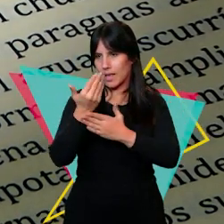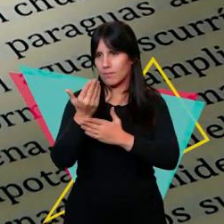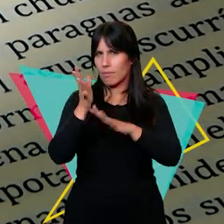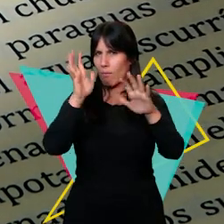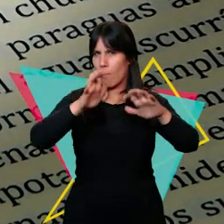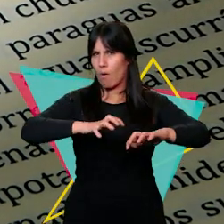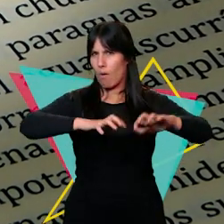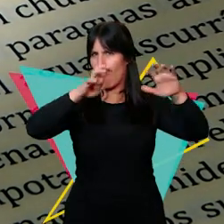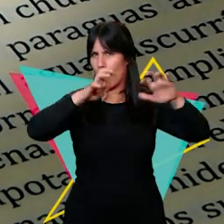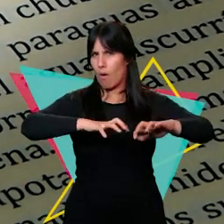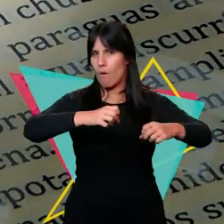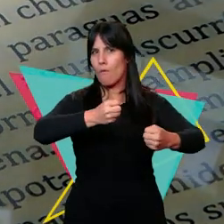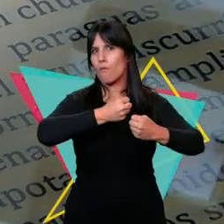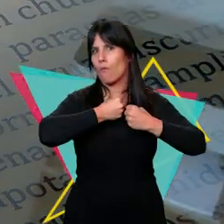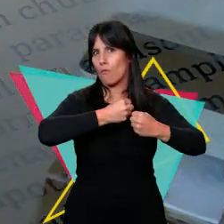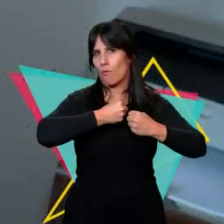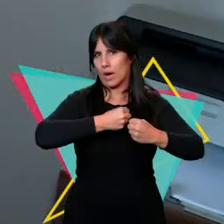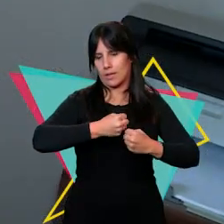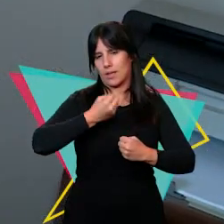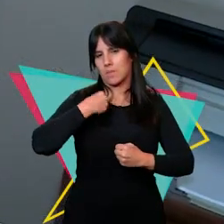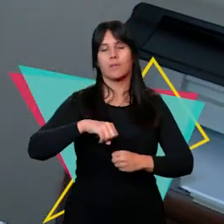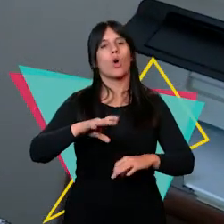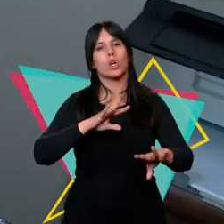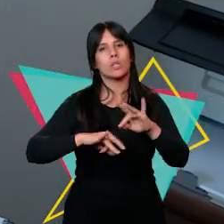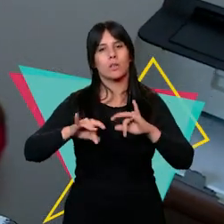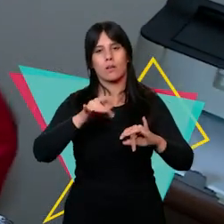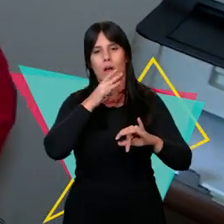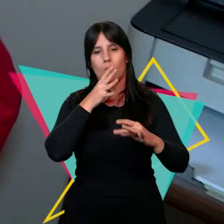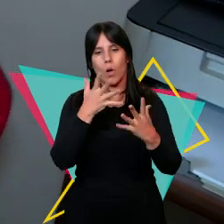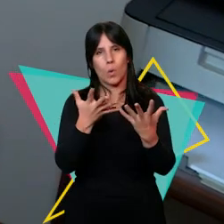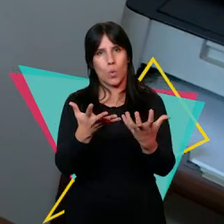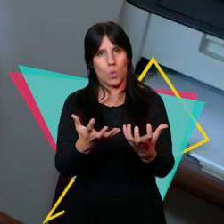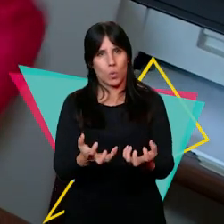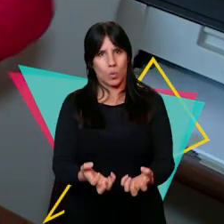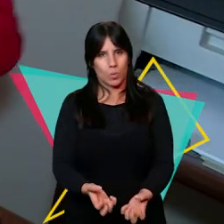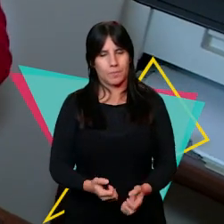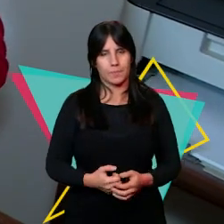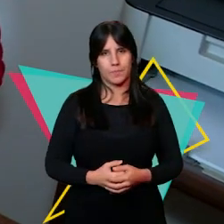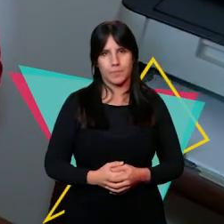con pujanza desde lo alto, empapando la tierra y formando aguaceros en las travesías de la población.